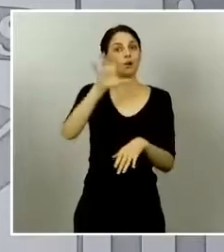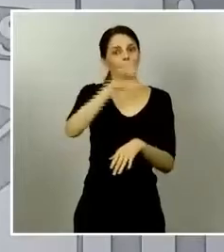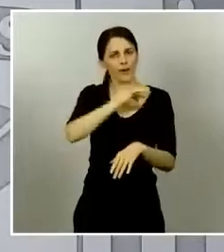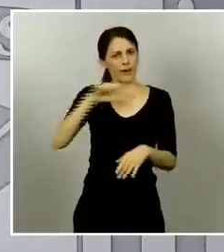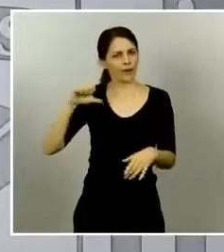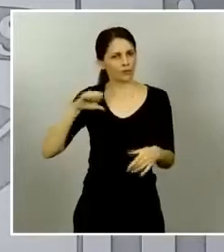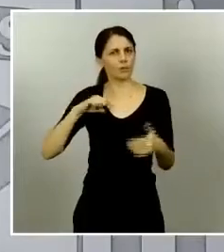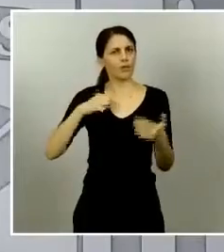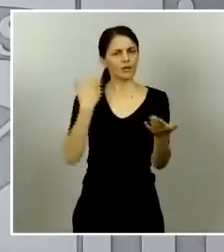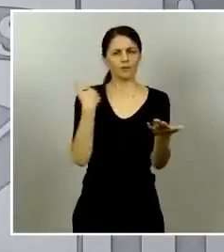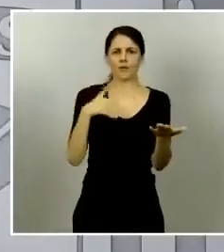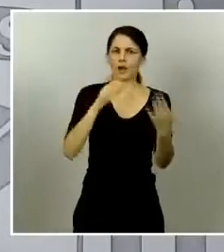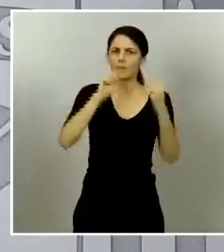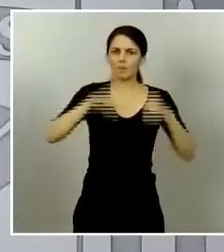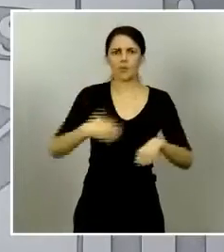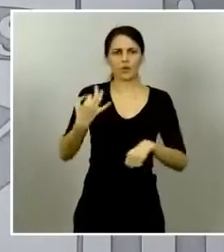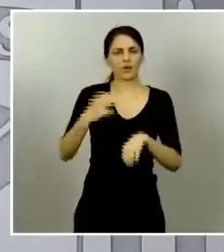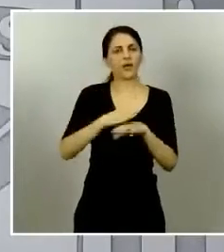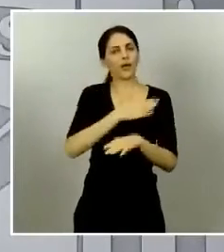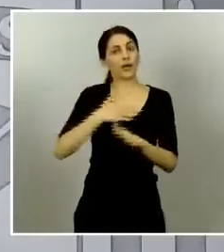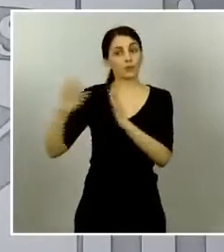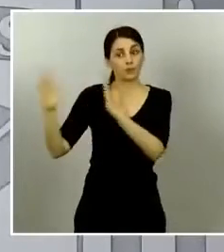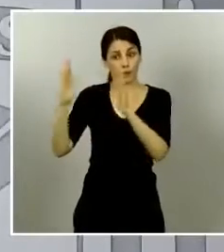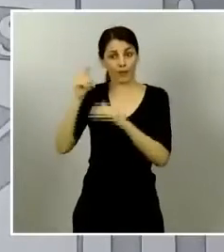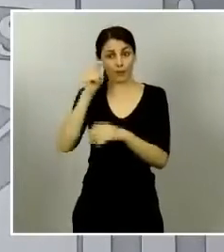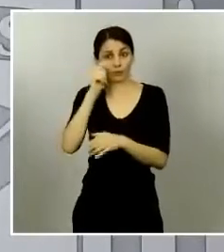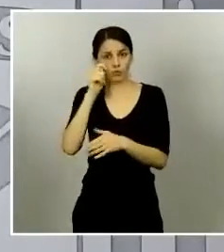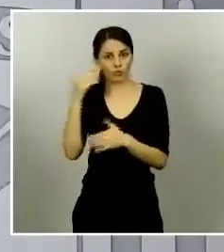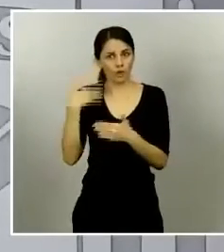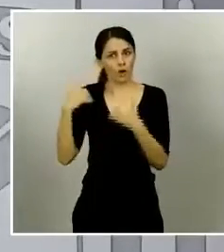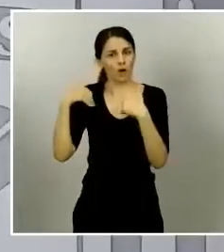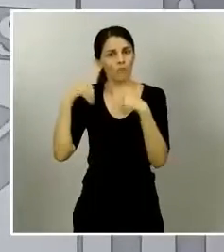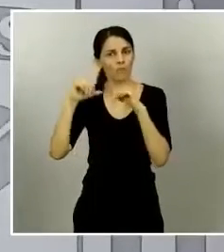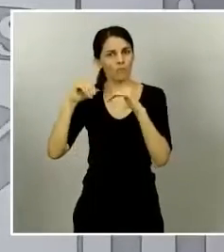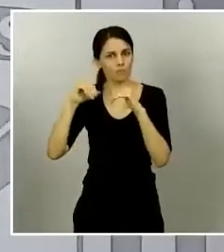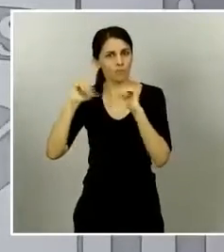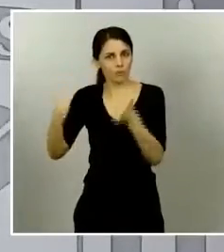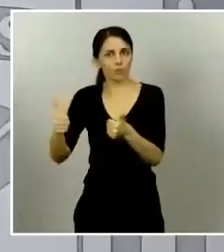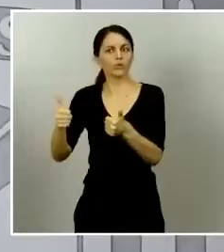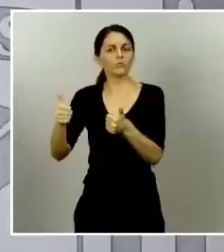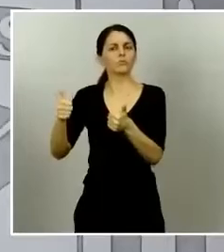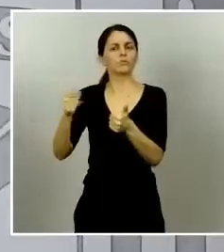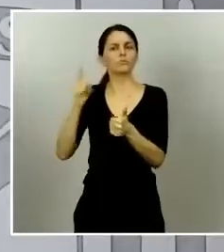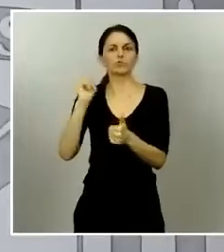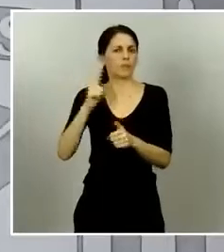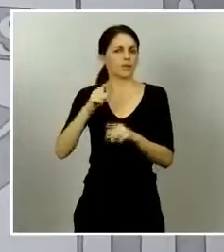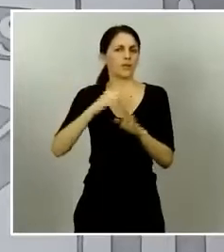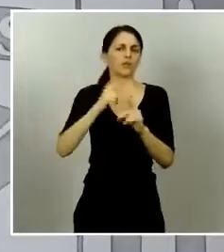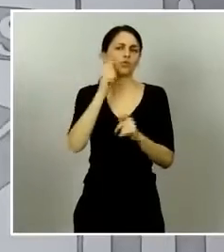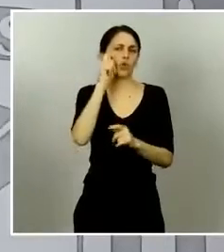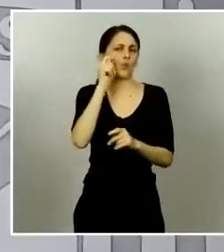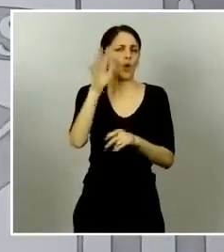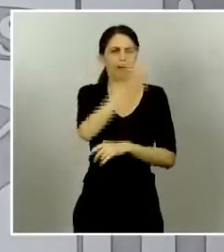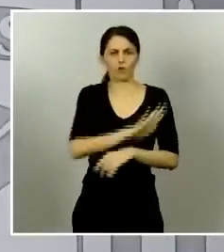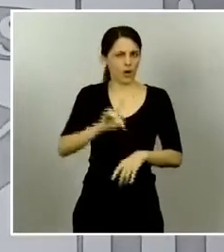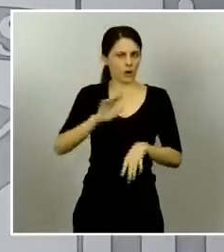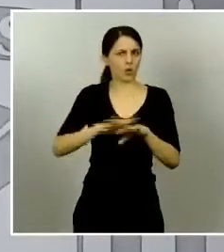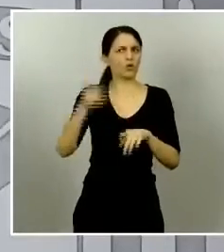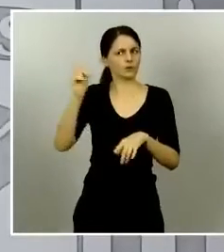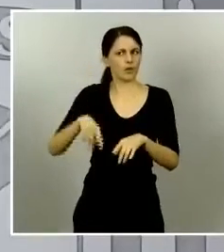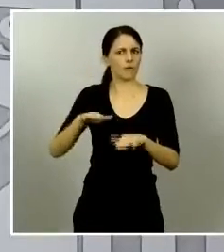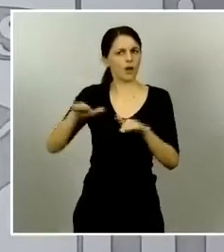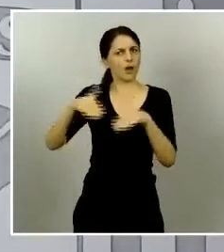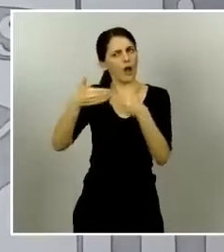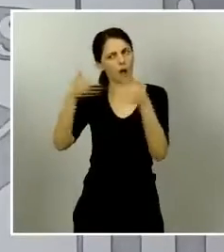reunión, con las comunidades autónomas para que esta temporada transcurra en las mejores condiciones posibles, tanto en lo que respecta al